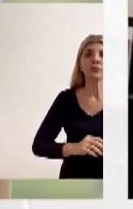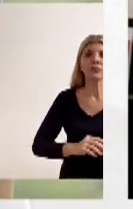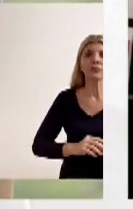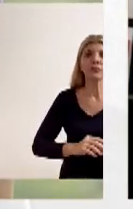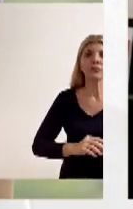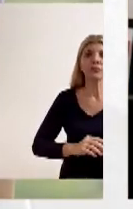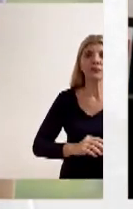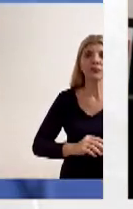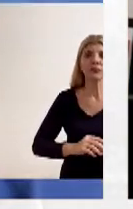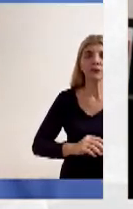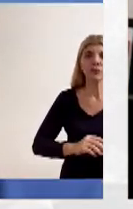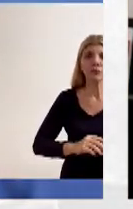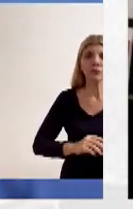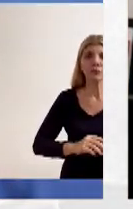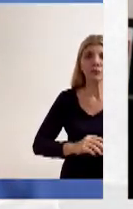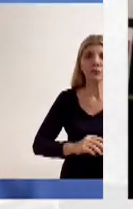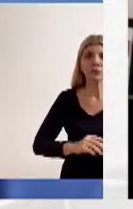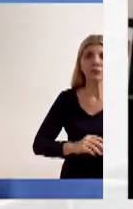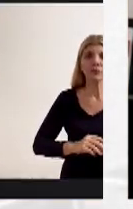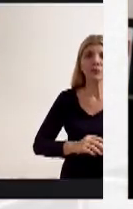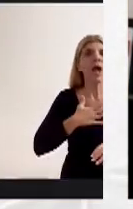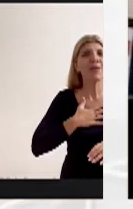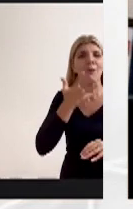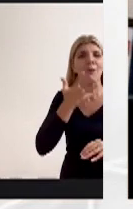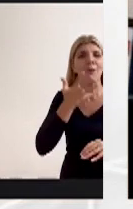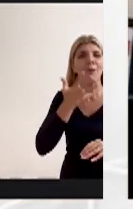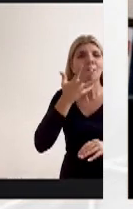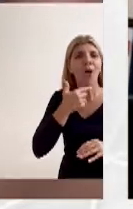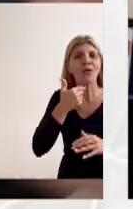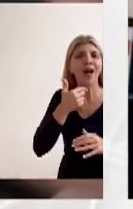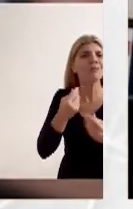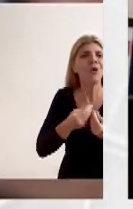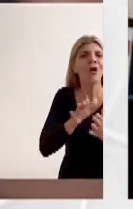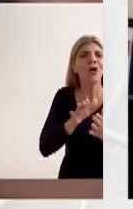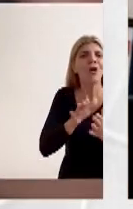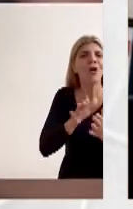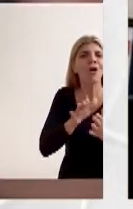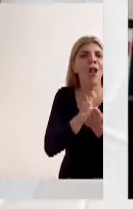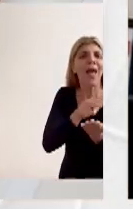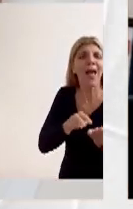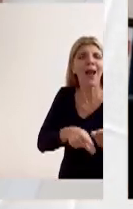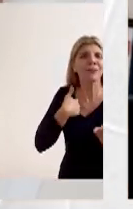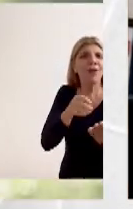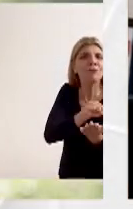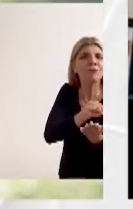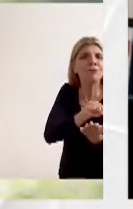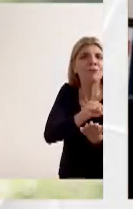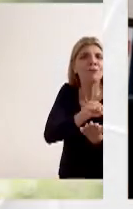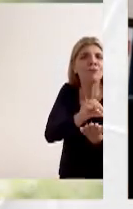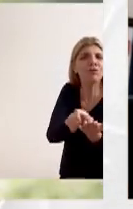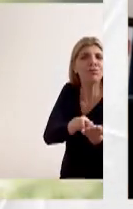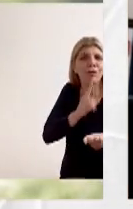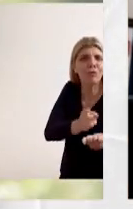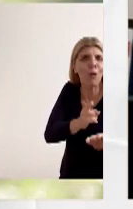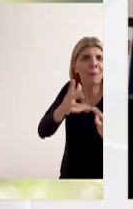Había un montón de cosas que tecnológicamente no estaban al alcance en ese momento. Y hoy, por suerte, sí. Entonces, todas esas evoluciones, todas